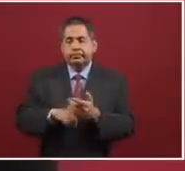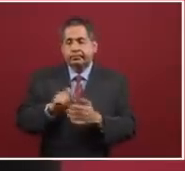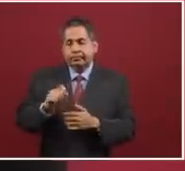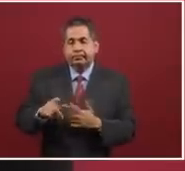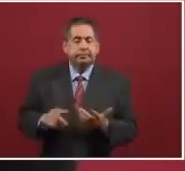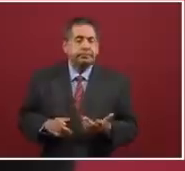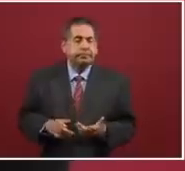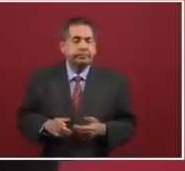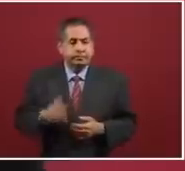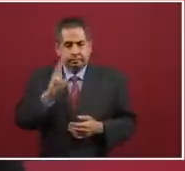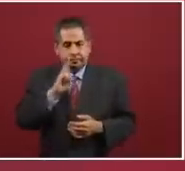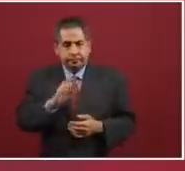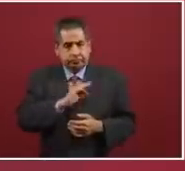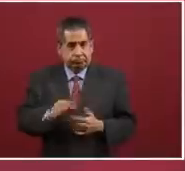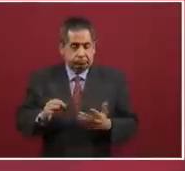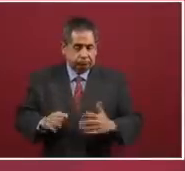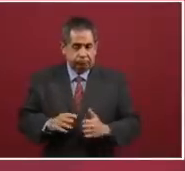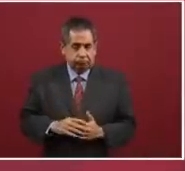pueden